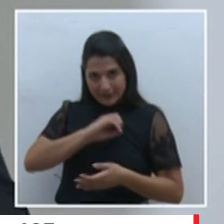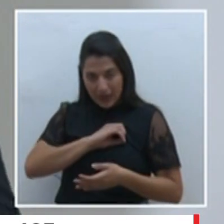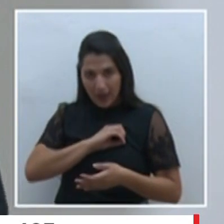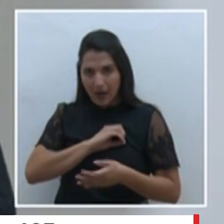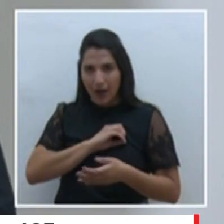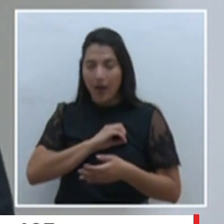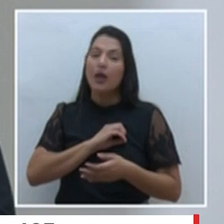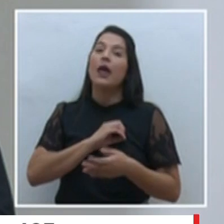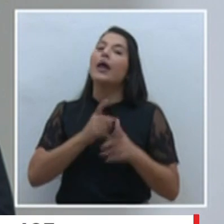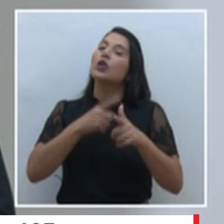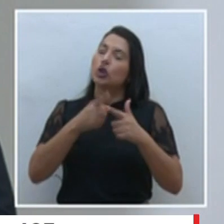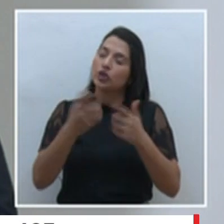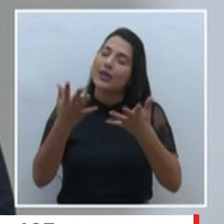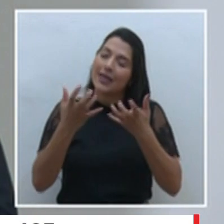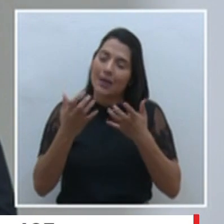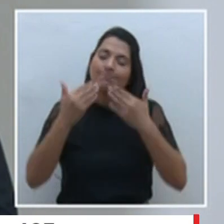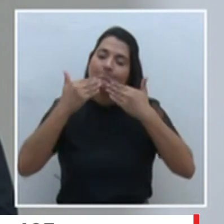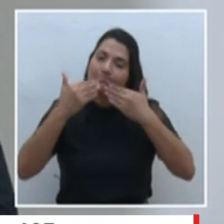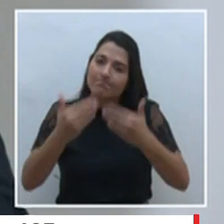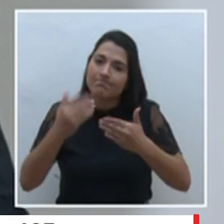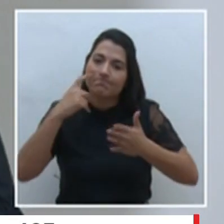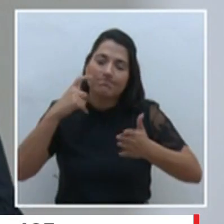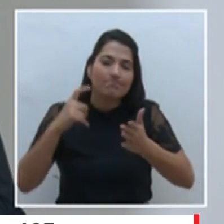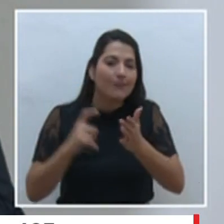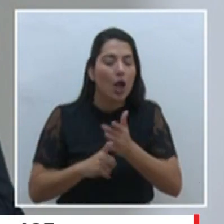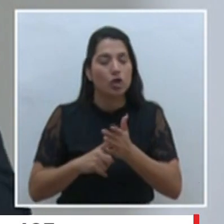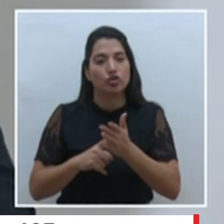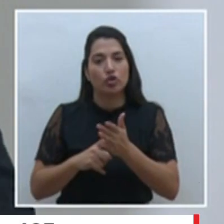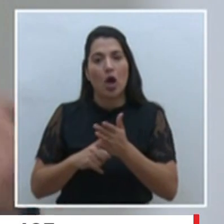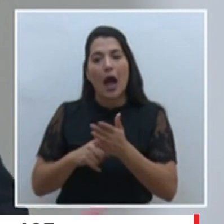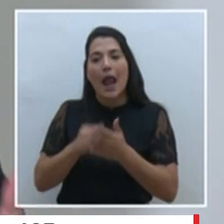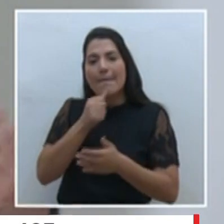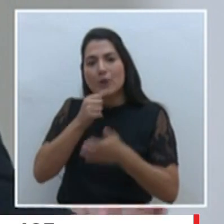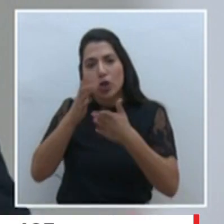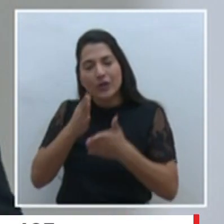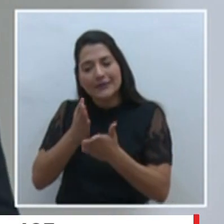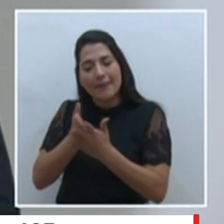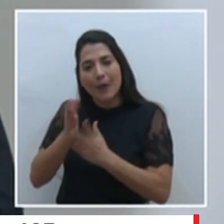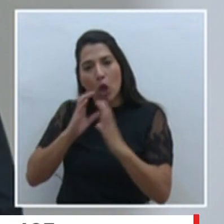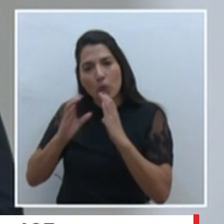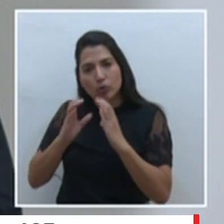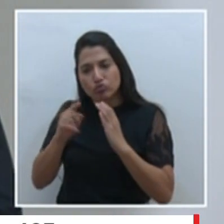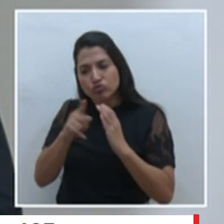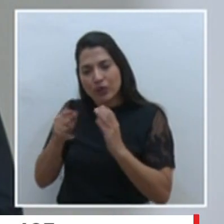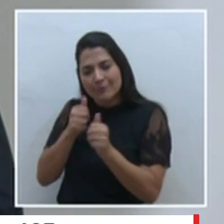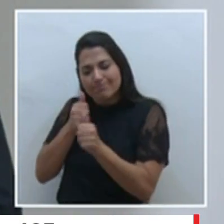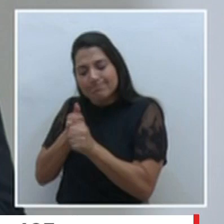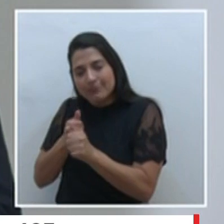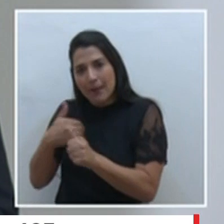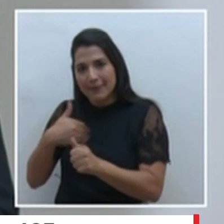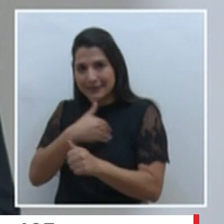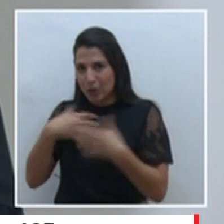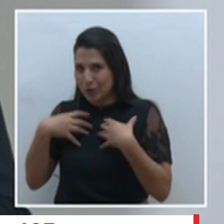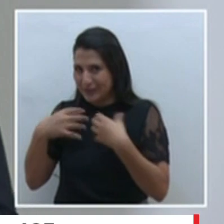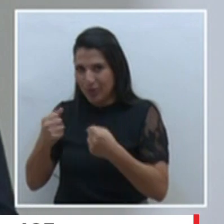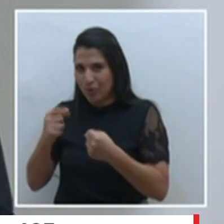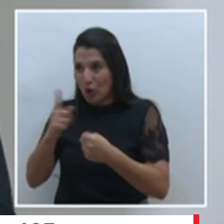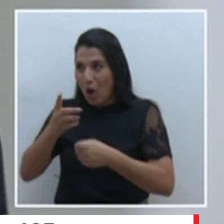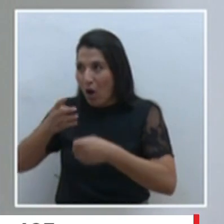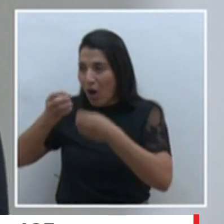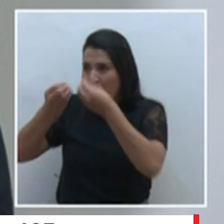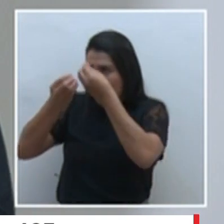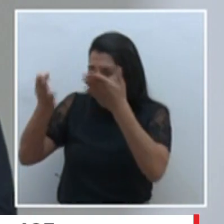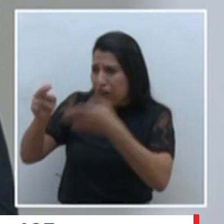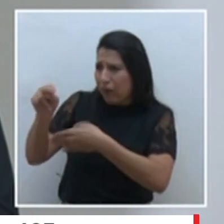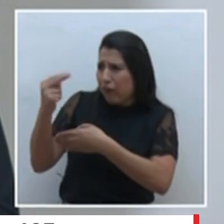agradecérselo y reconocérselo a los medios de comunicación, de que se están apegando a la fuente oficial, que es el Ministerio de Salud, que fue lo que